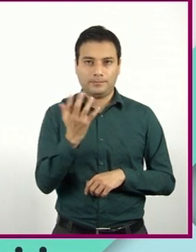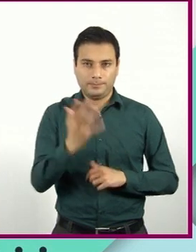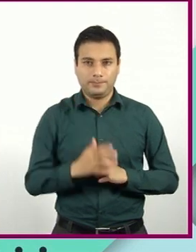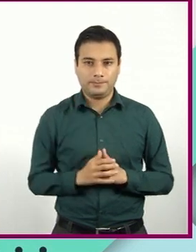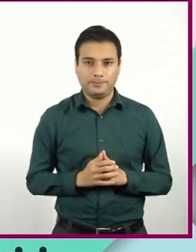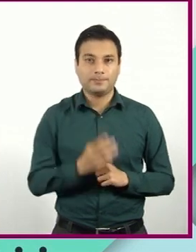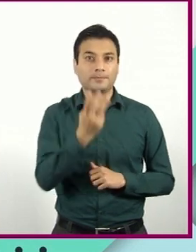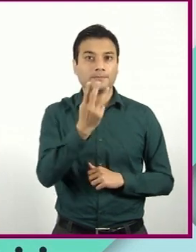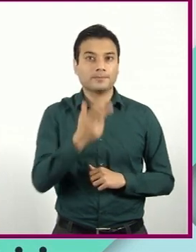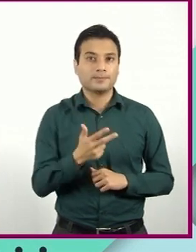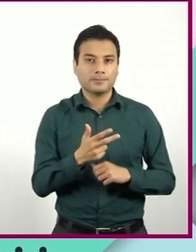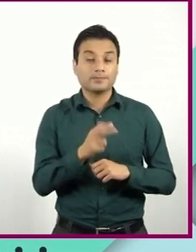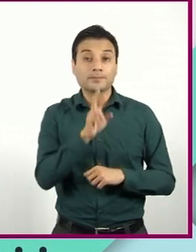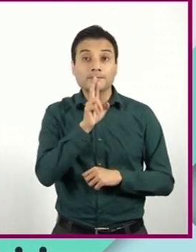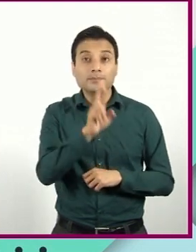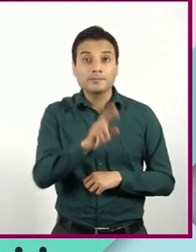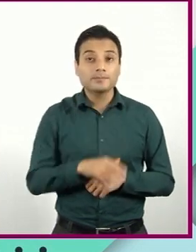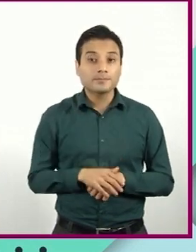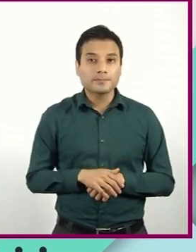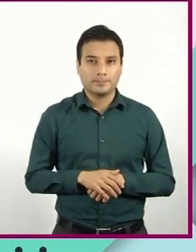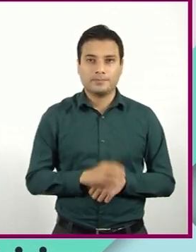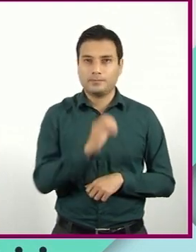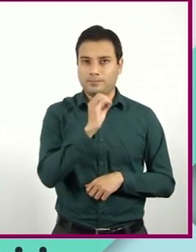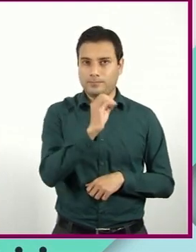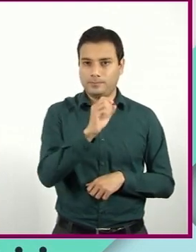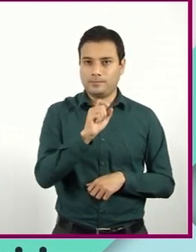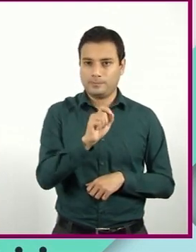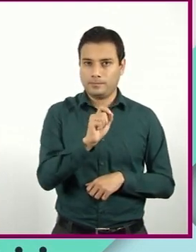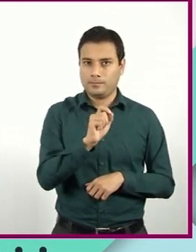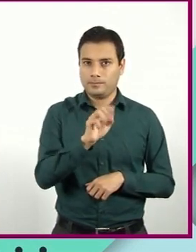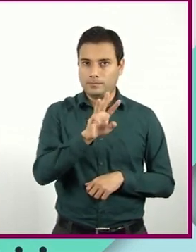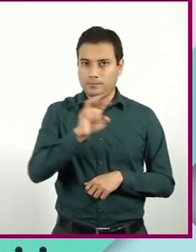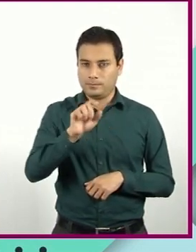para 3/8, 3 entre 8 es igual a